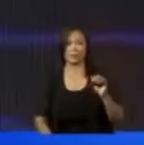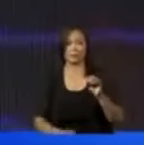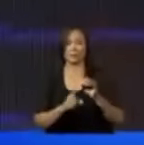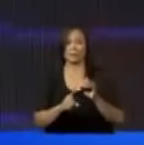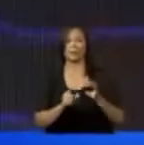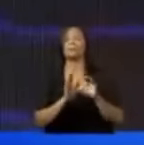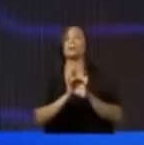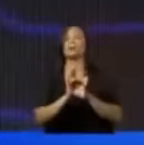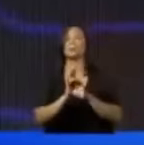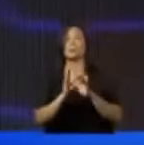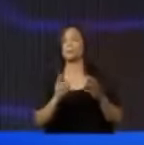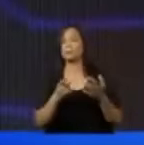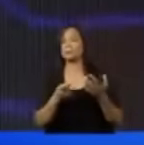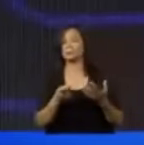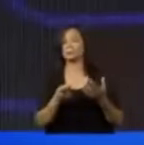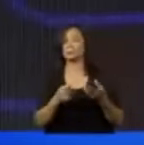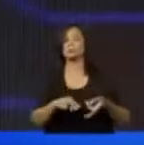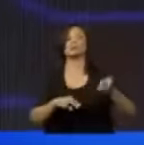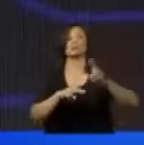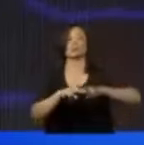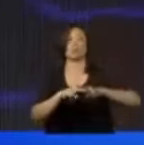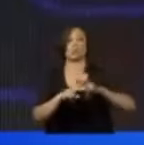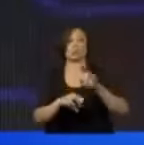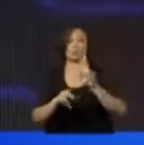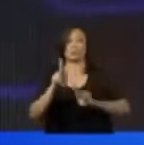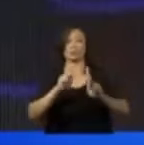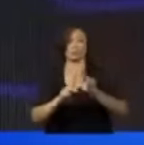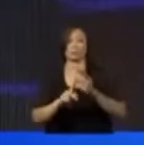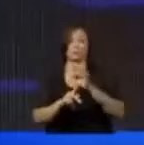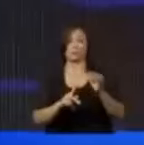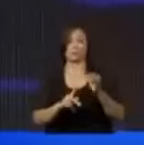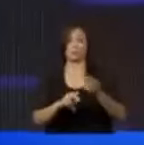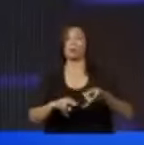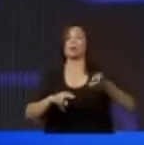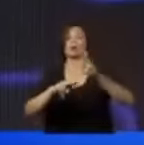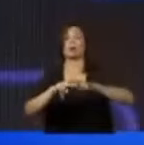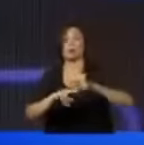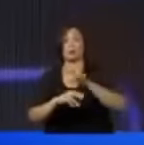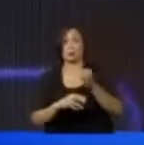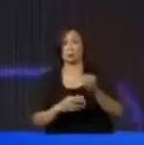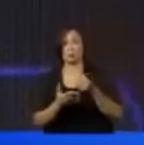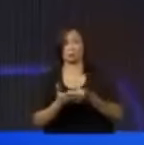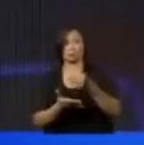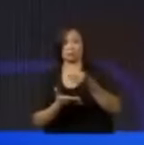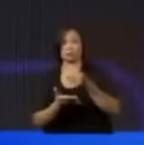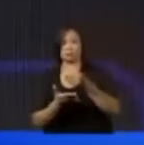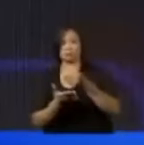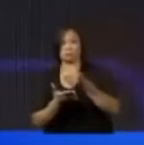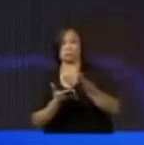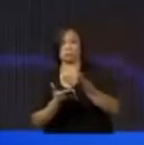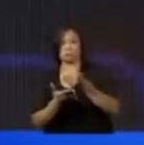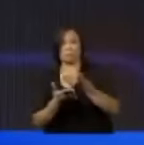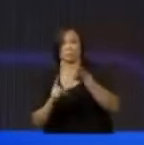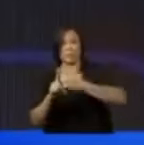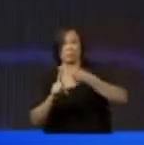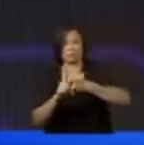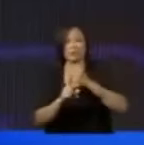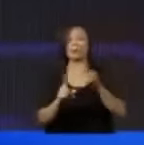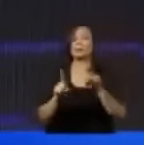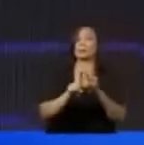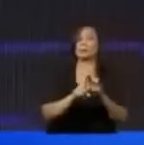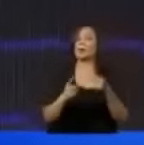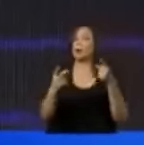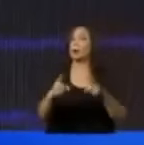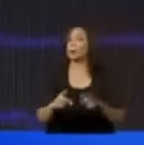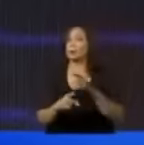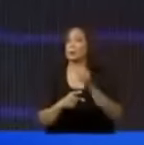este caso por ejemplo, prácticamente se ha duplicado el número de usuarios y se ha duplicado el monto que reciben. Lo mismo